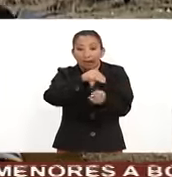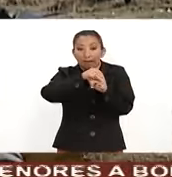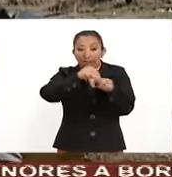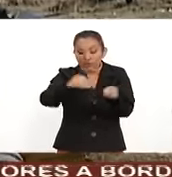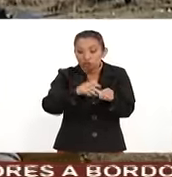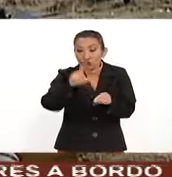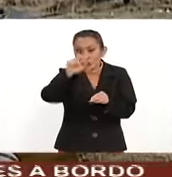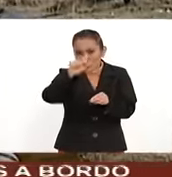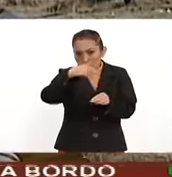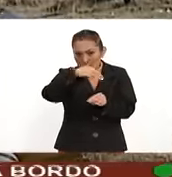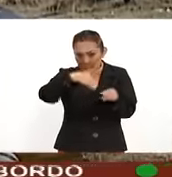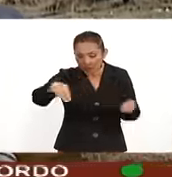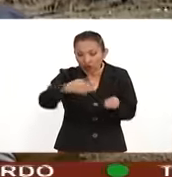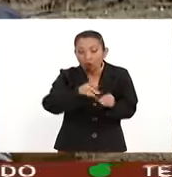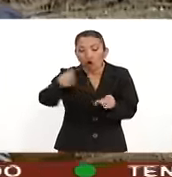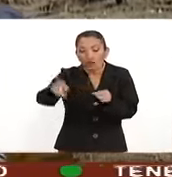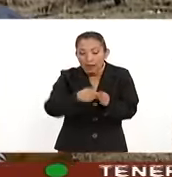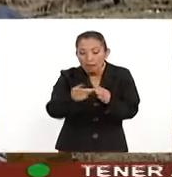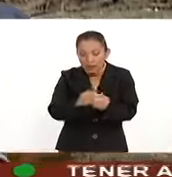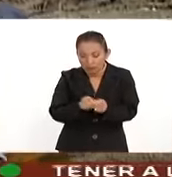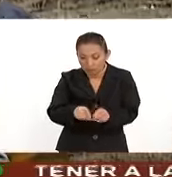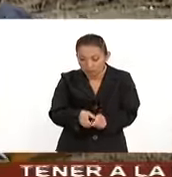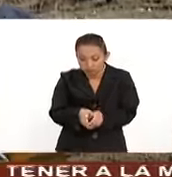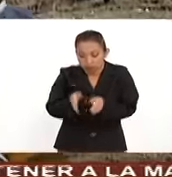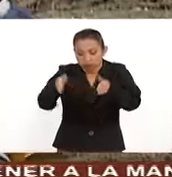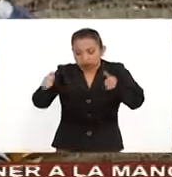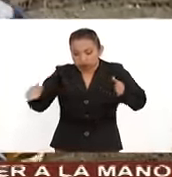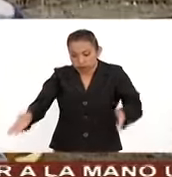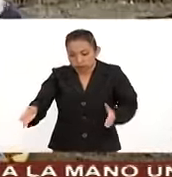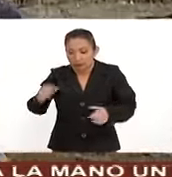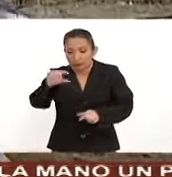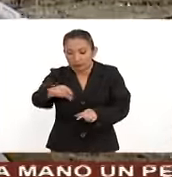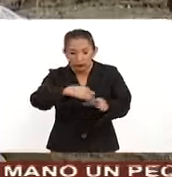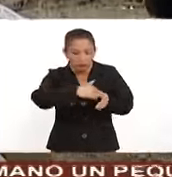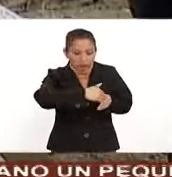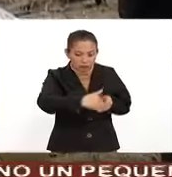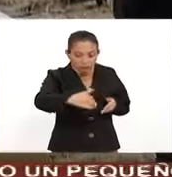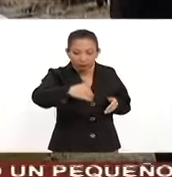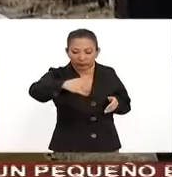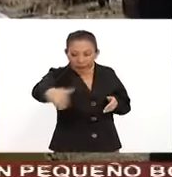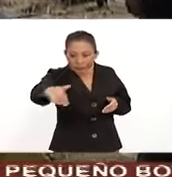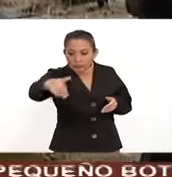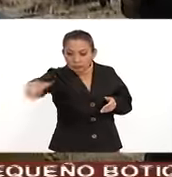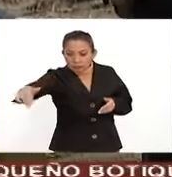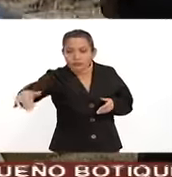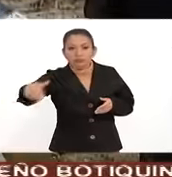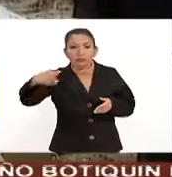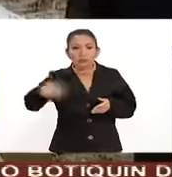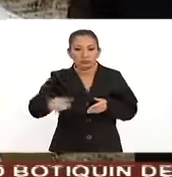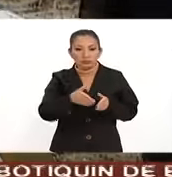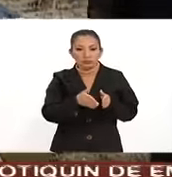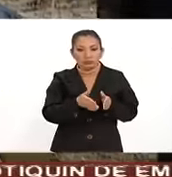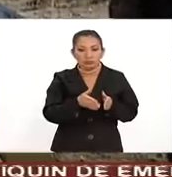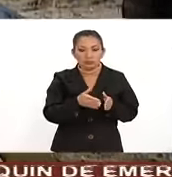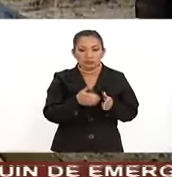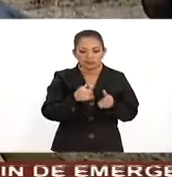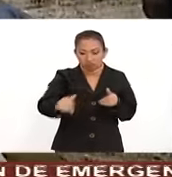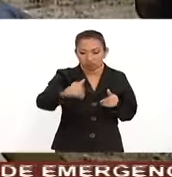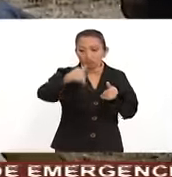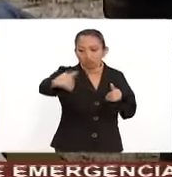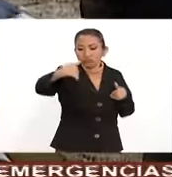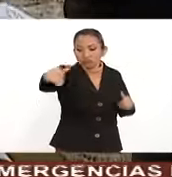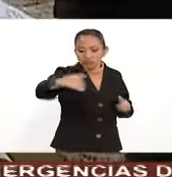metros o 20 metros se vuelve a abrir otra brecha de otro metro y entonces va dibujando la franja o la línea